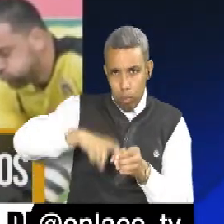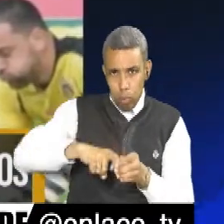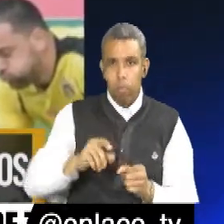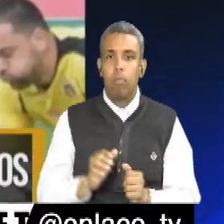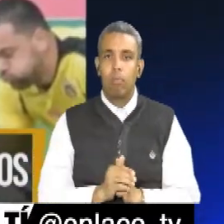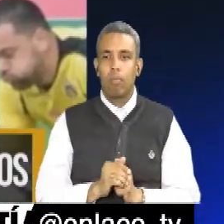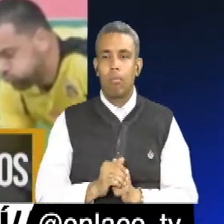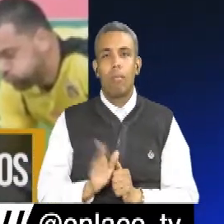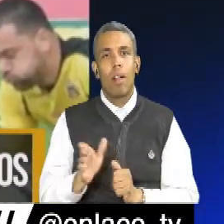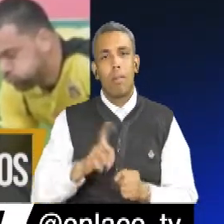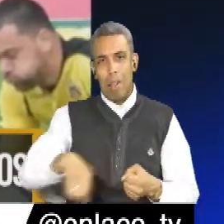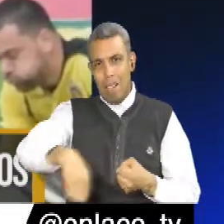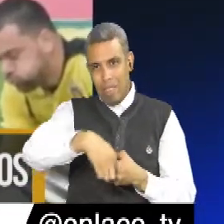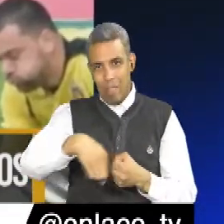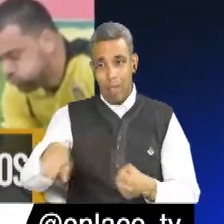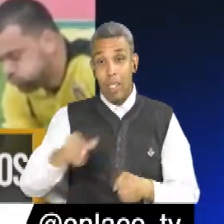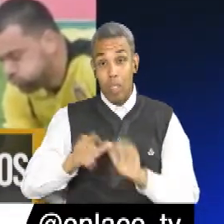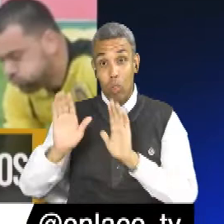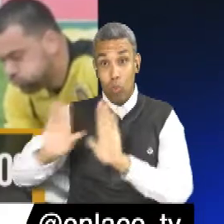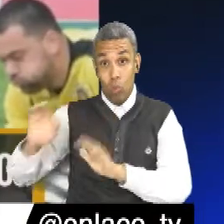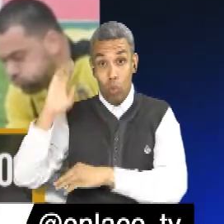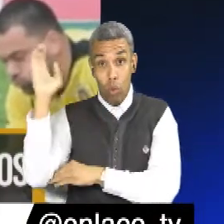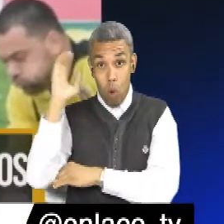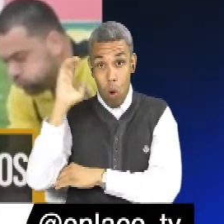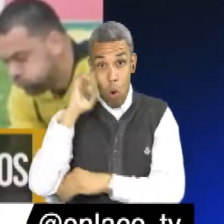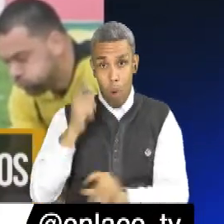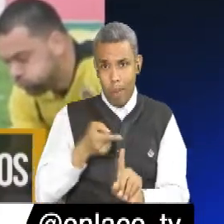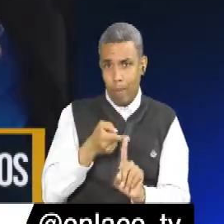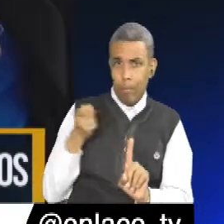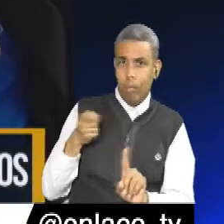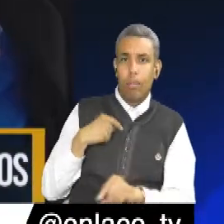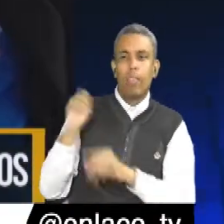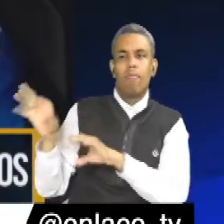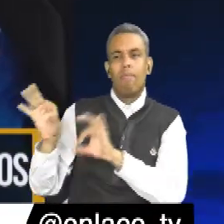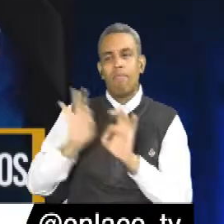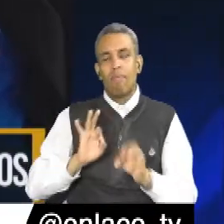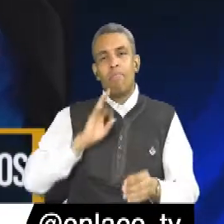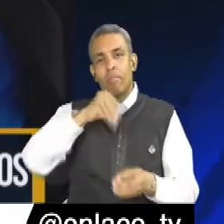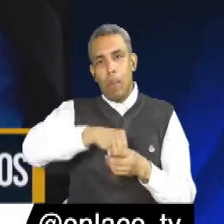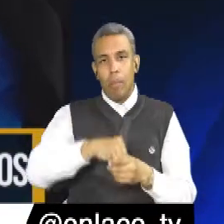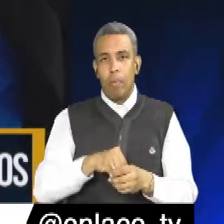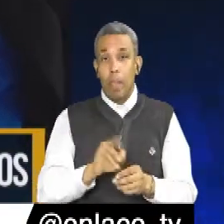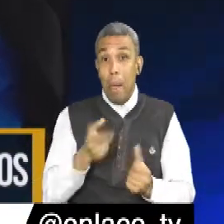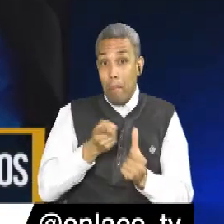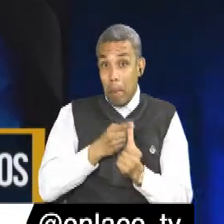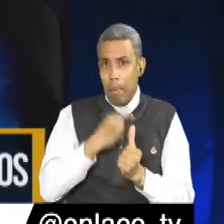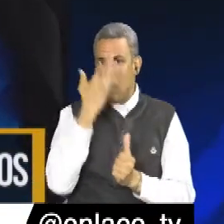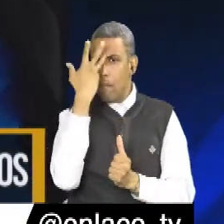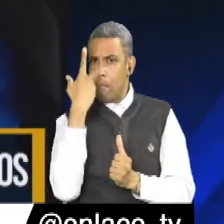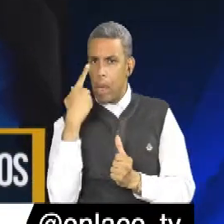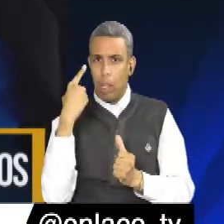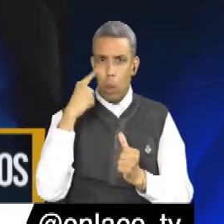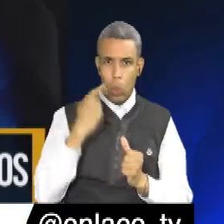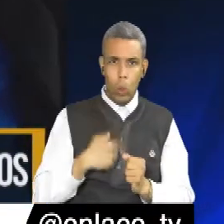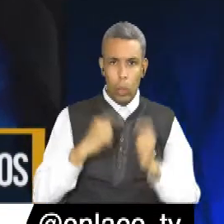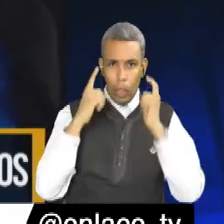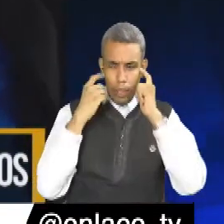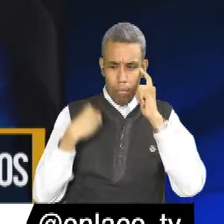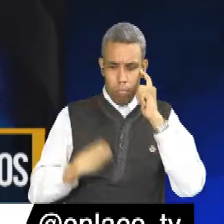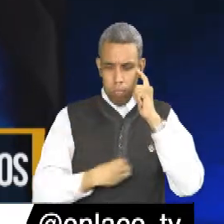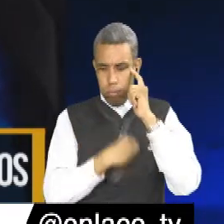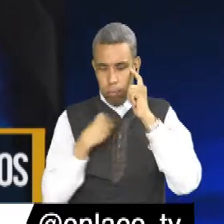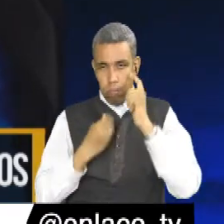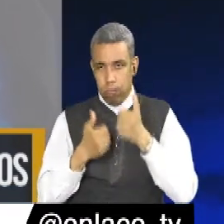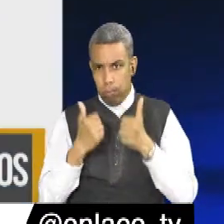un preacuerdo con las directivas aliancistas y si pasa estos exámenes, firmará el contrato y se enrolará en la disciplina del equipo dirigido por el profesor Jorge Luis